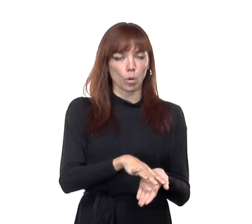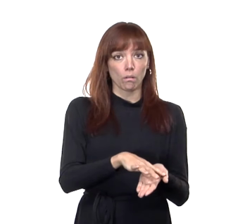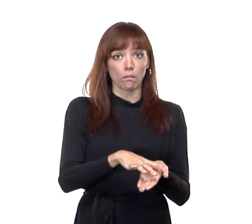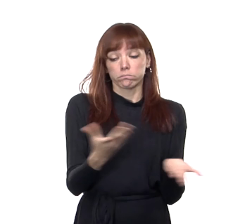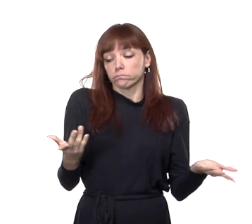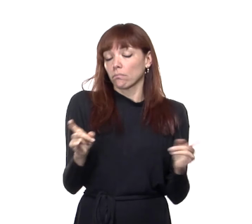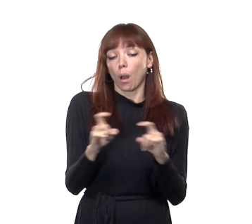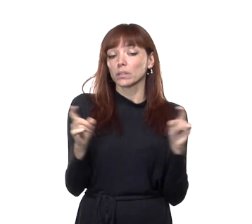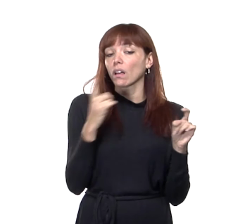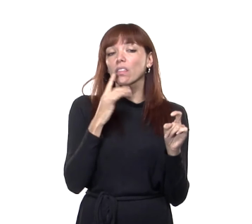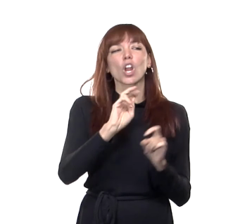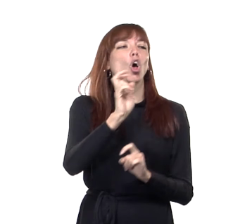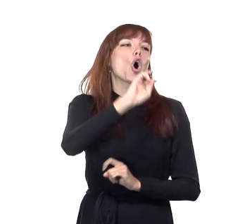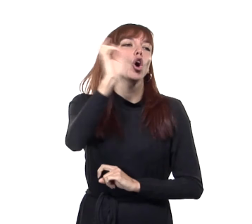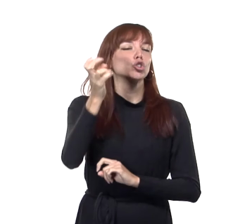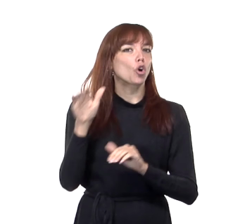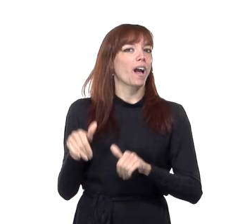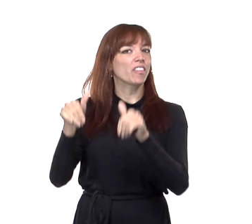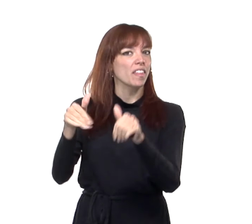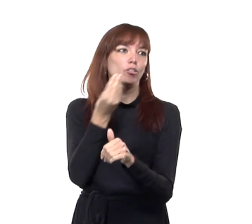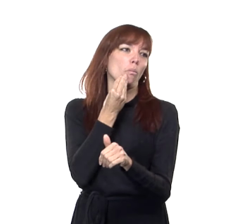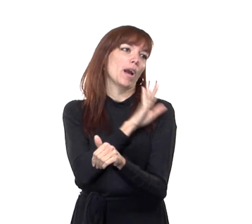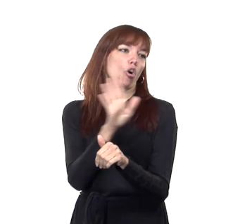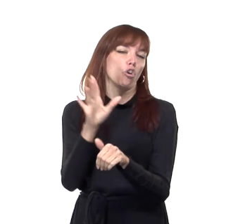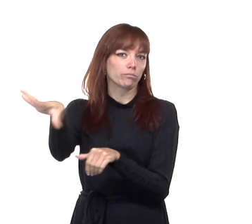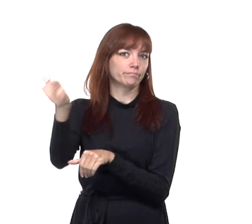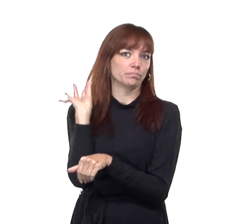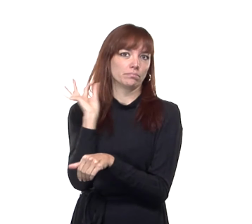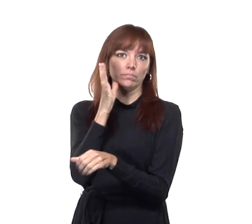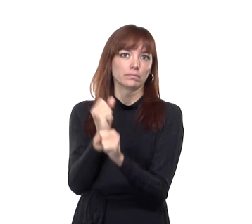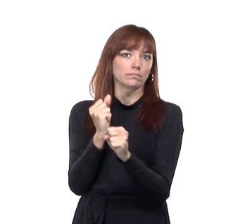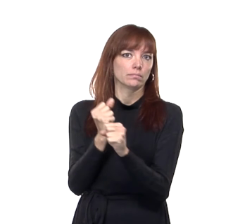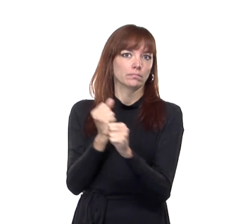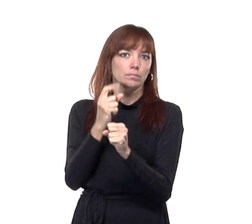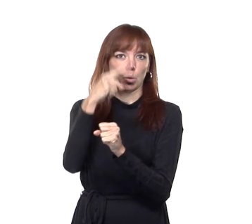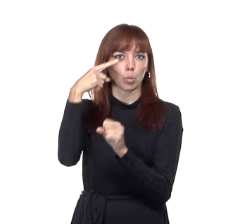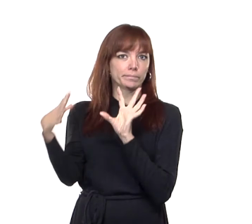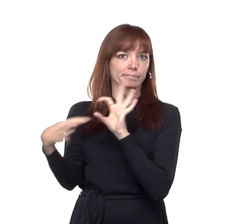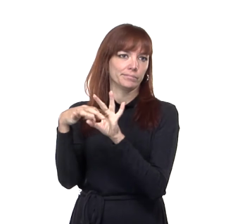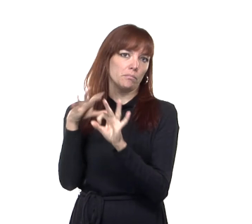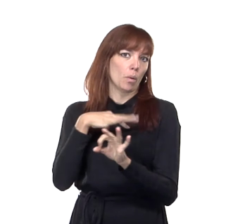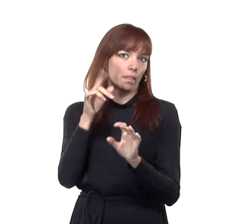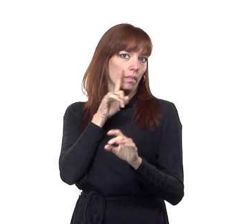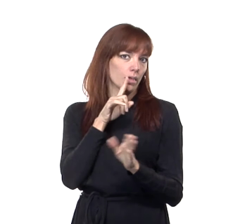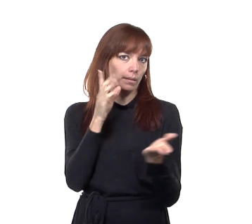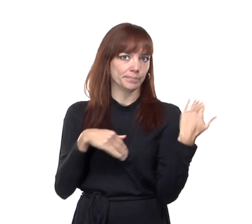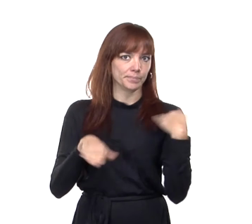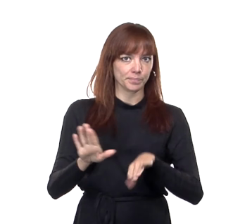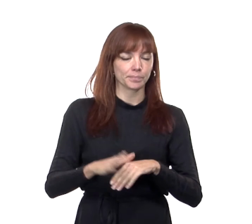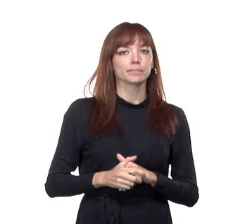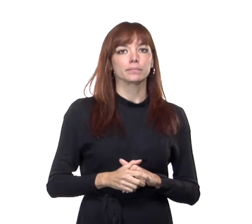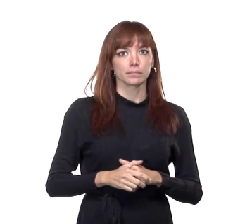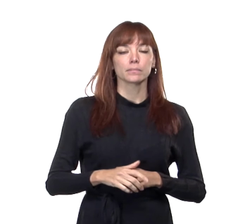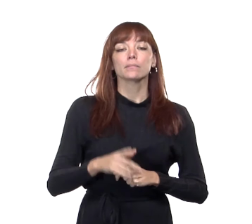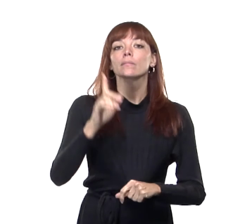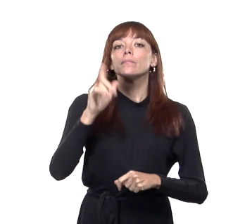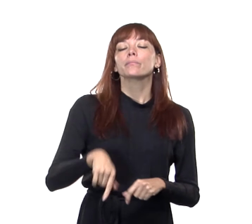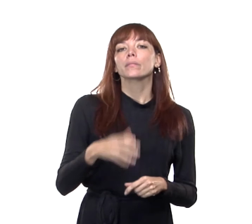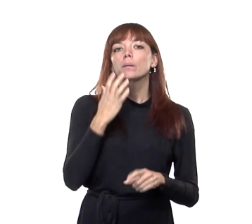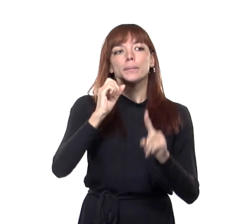que estaba mejor calificado o que entraban encajaba mejor con la cultura de la empresa se nos está exponiendo a riesgos como